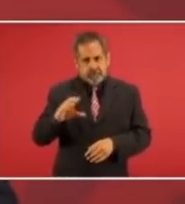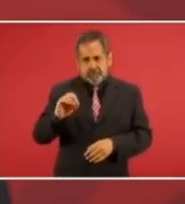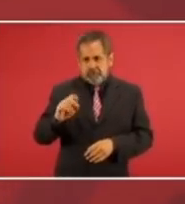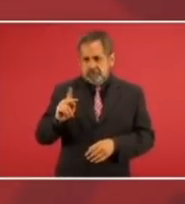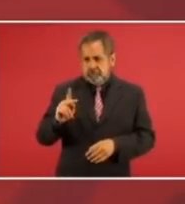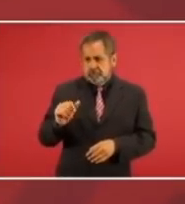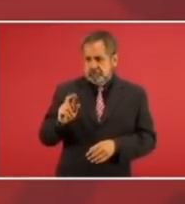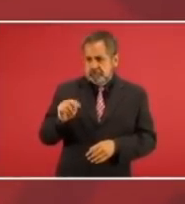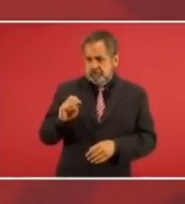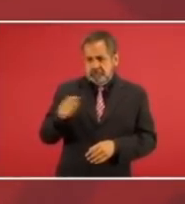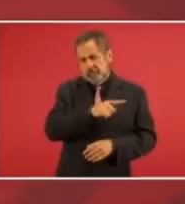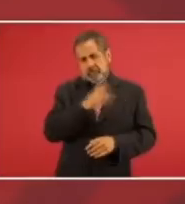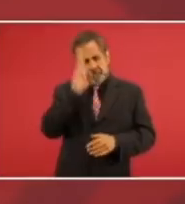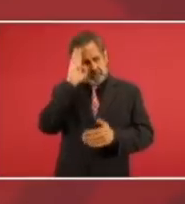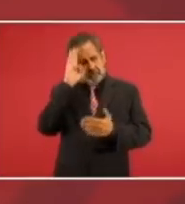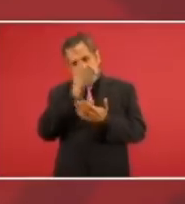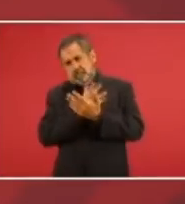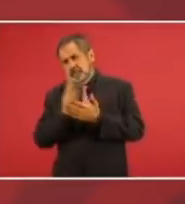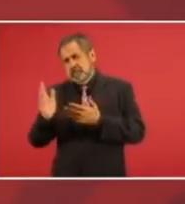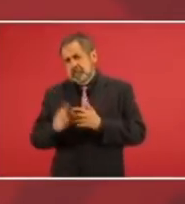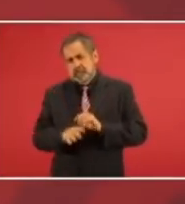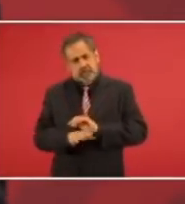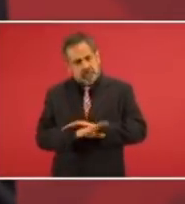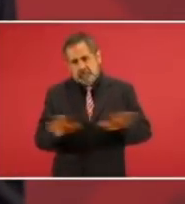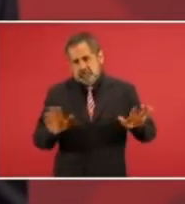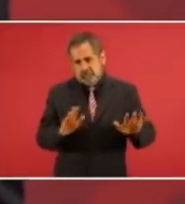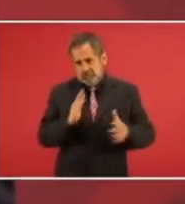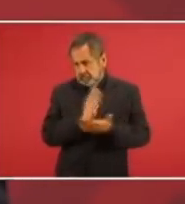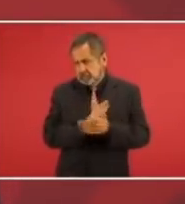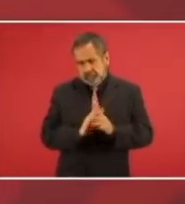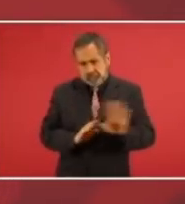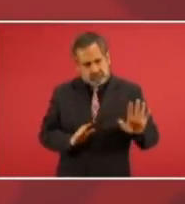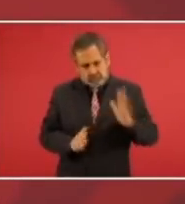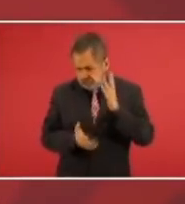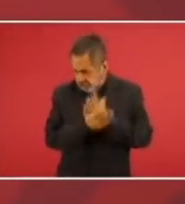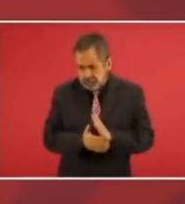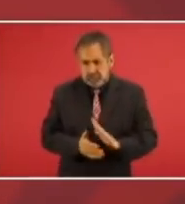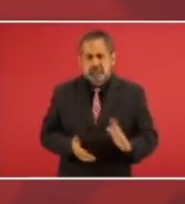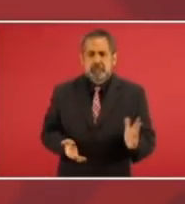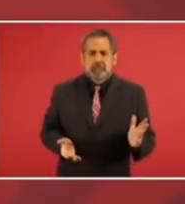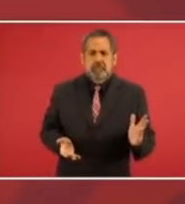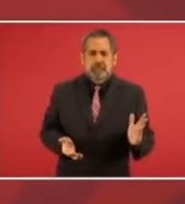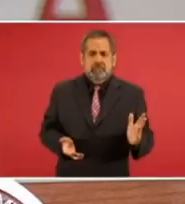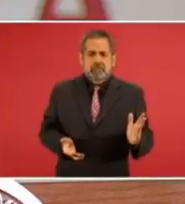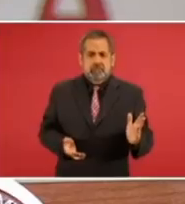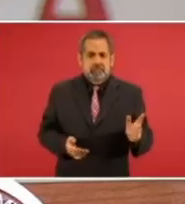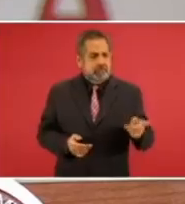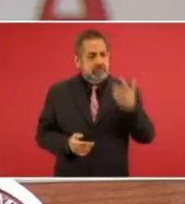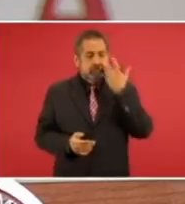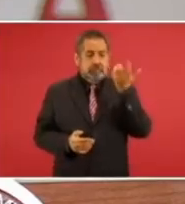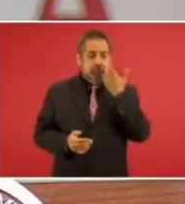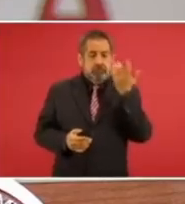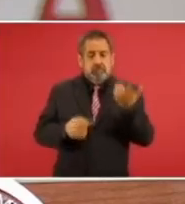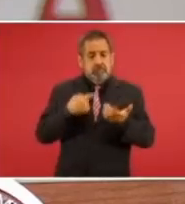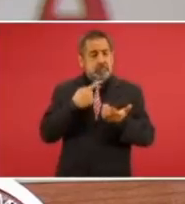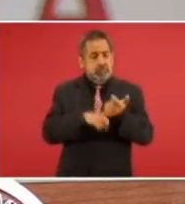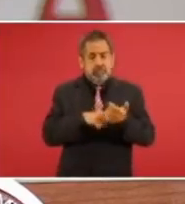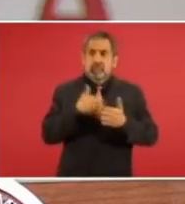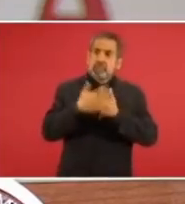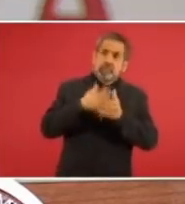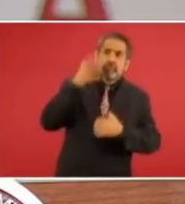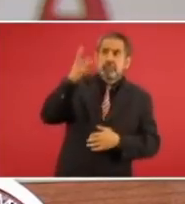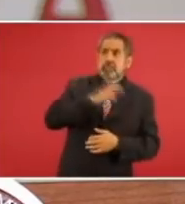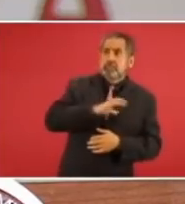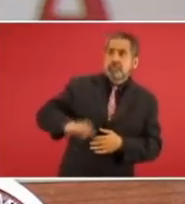pasa. O sea, ya está bien que quiera, que tenga